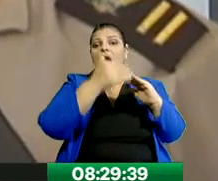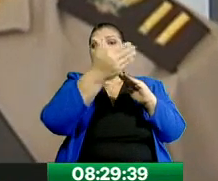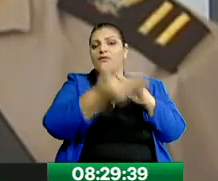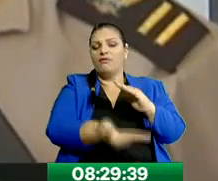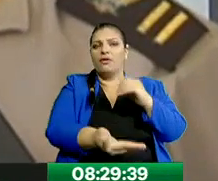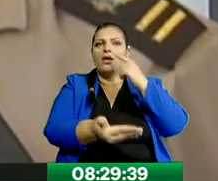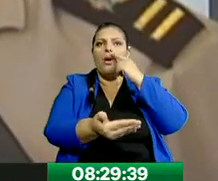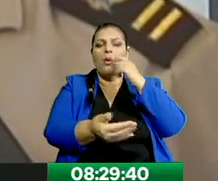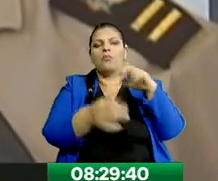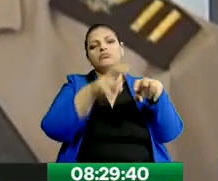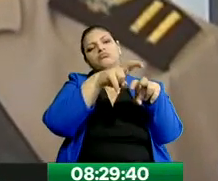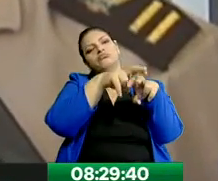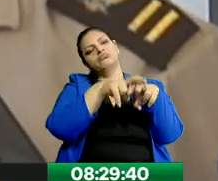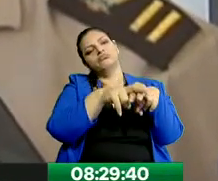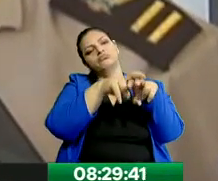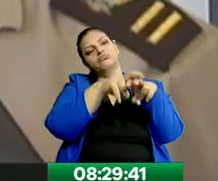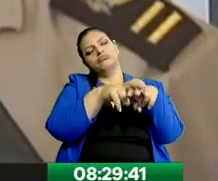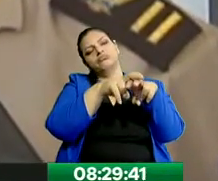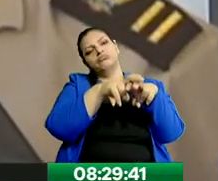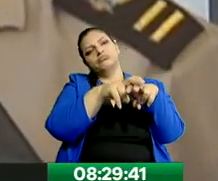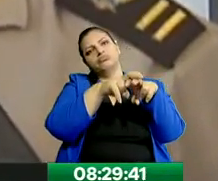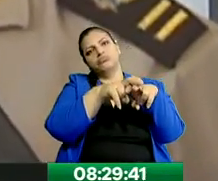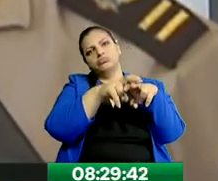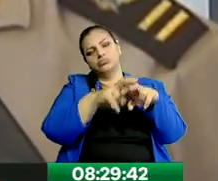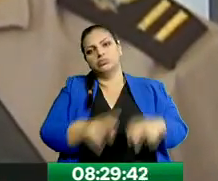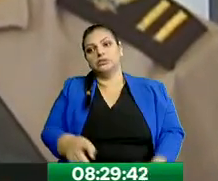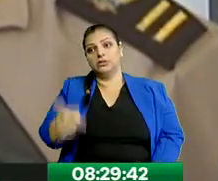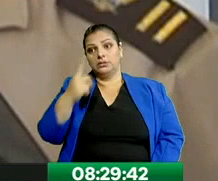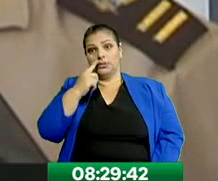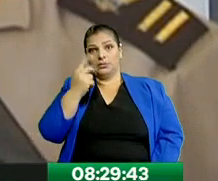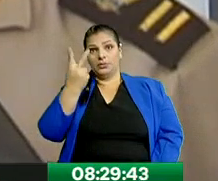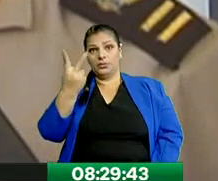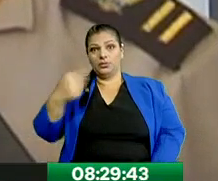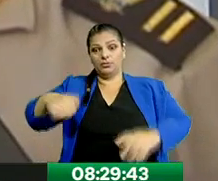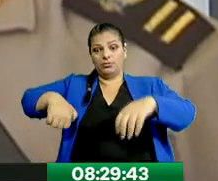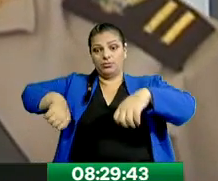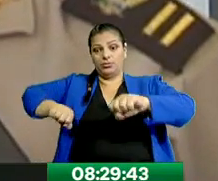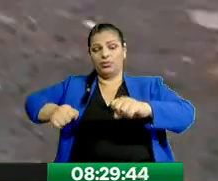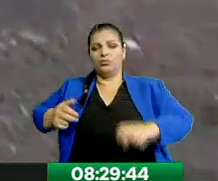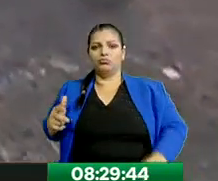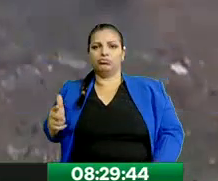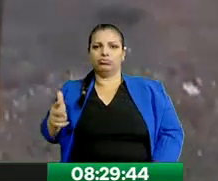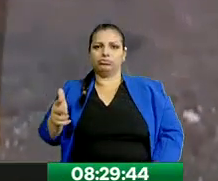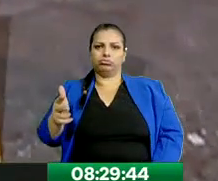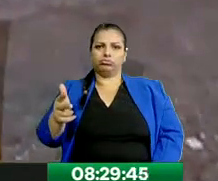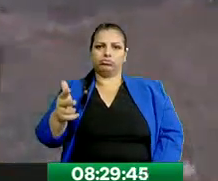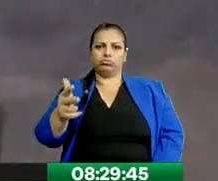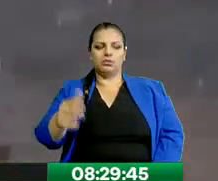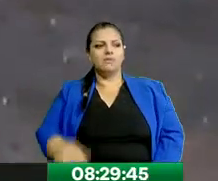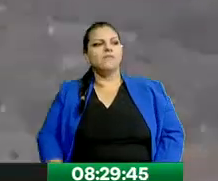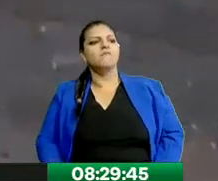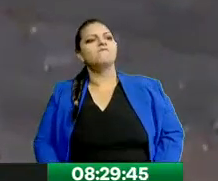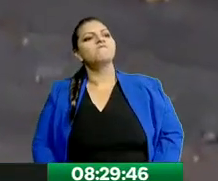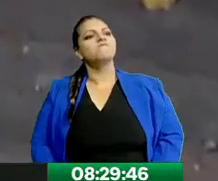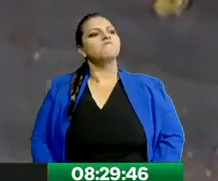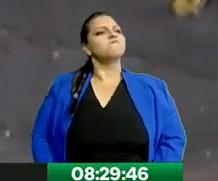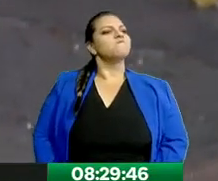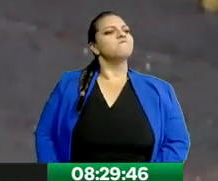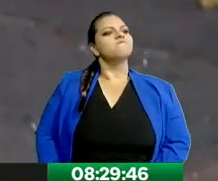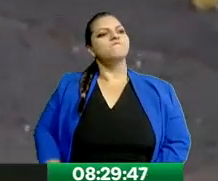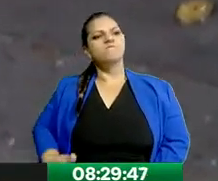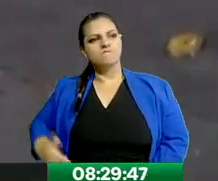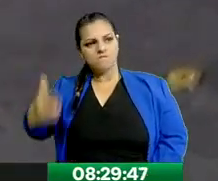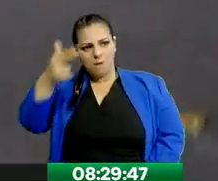de bala. Se realizó de igual manera con el Departamento de Criminalística el levantamiento de 11 vainas